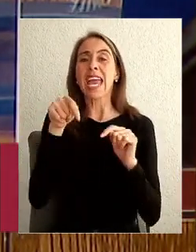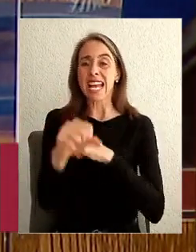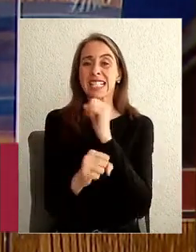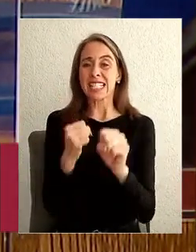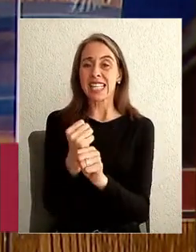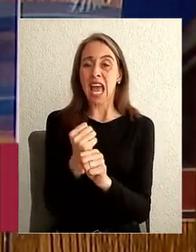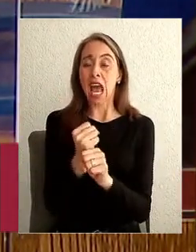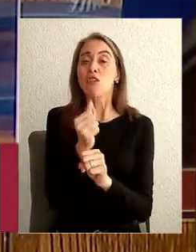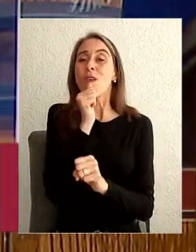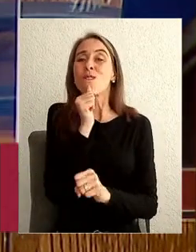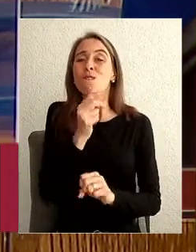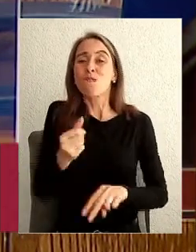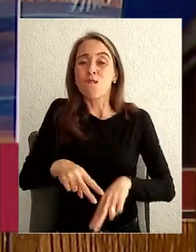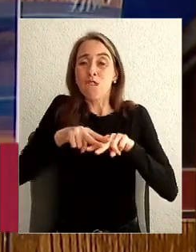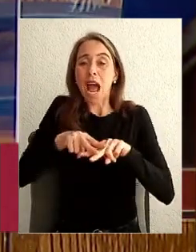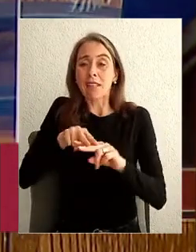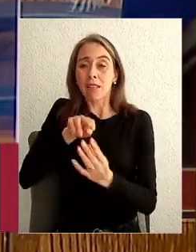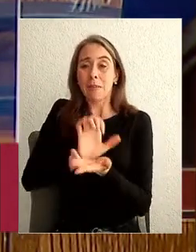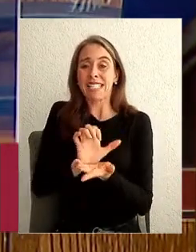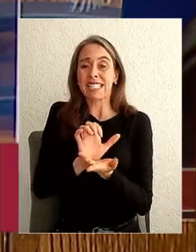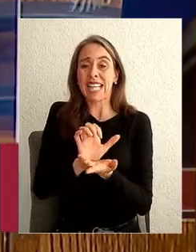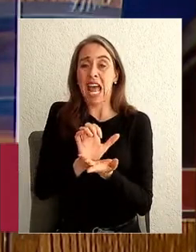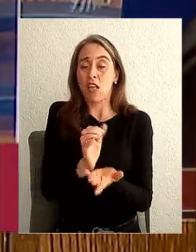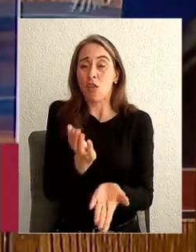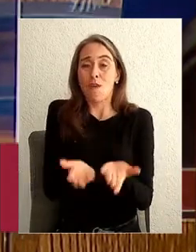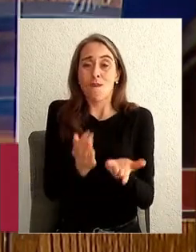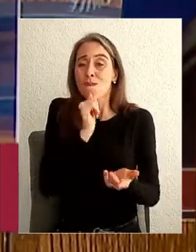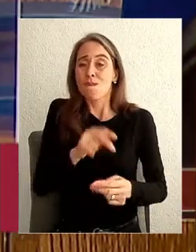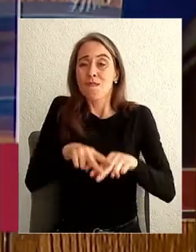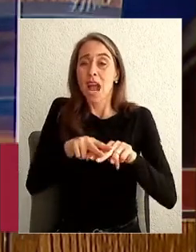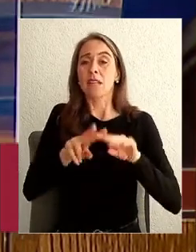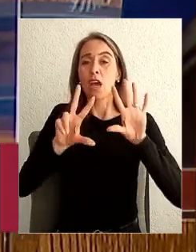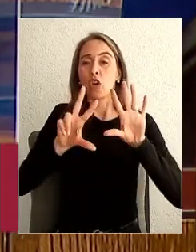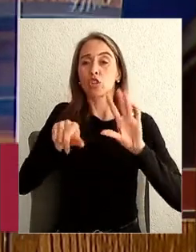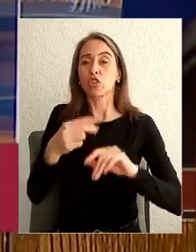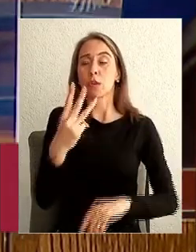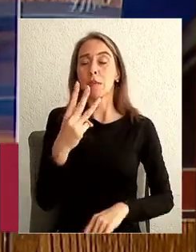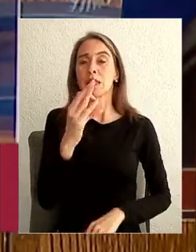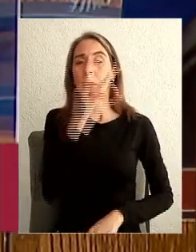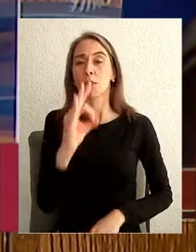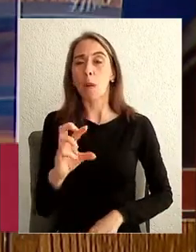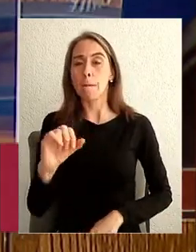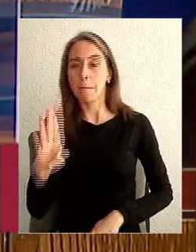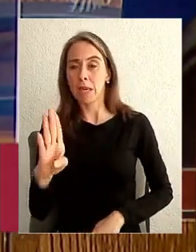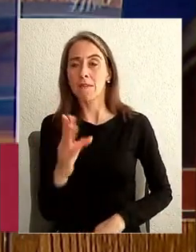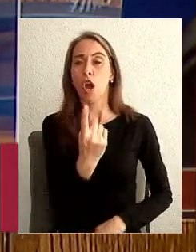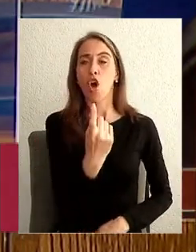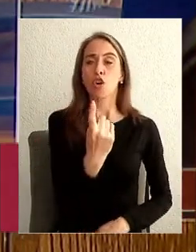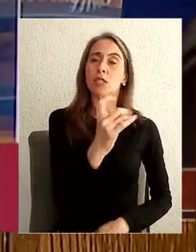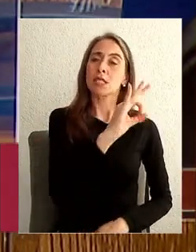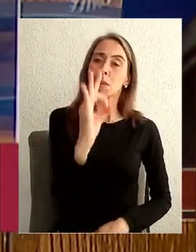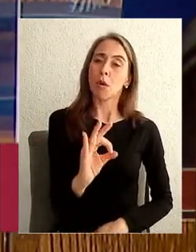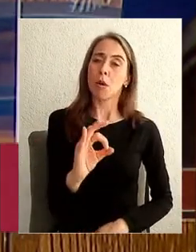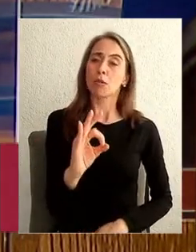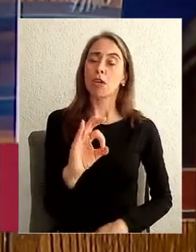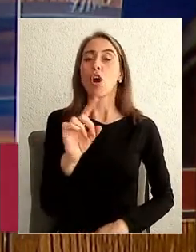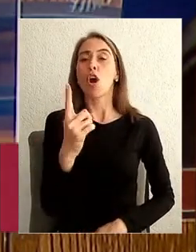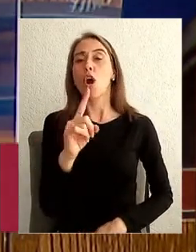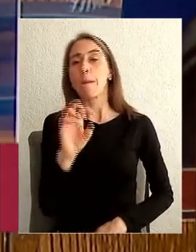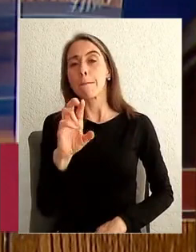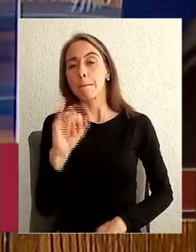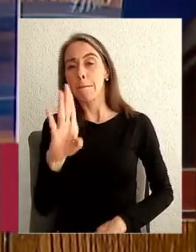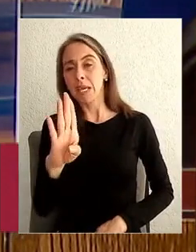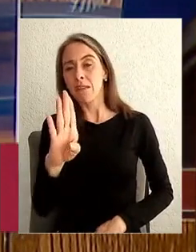efectivo y estructural va a alcanzar un 8,3 y entre un 11,5% del PIB